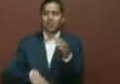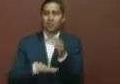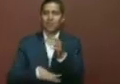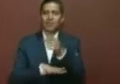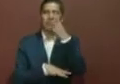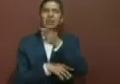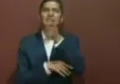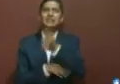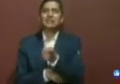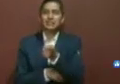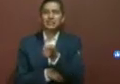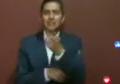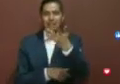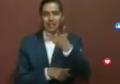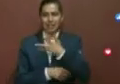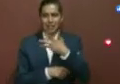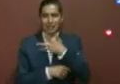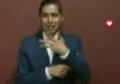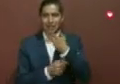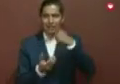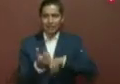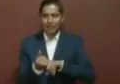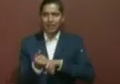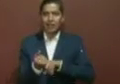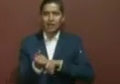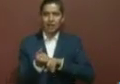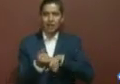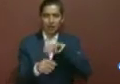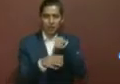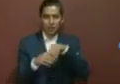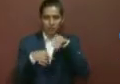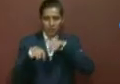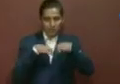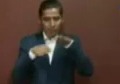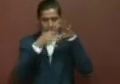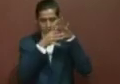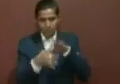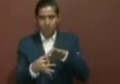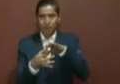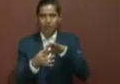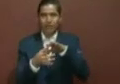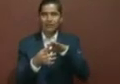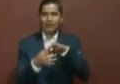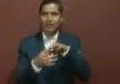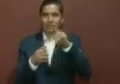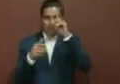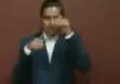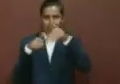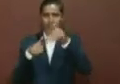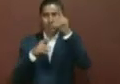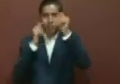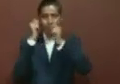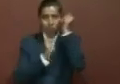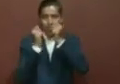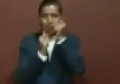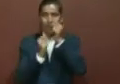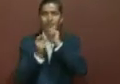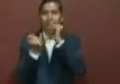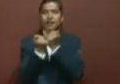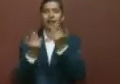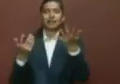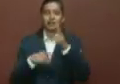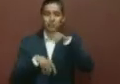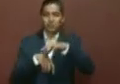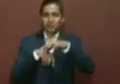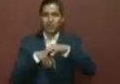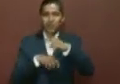para tener una línea de trabajo en el sector turístico y poder hacer realidad estos